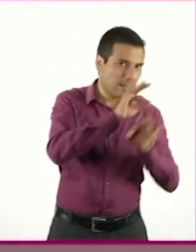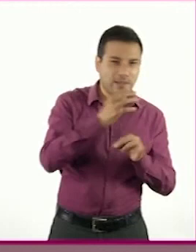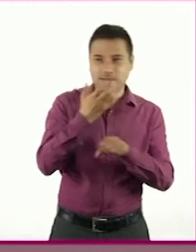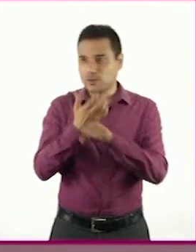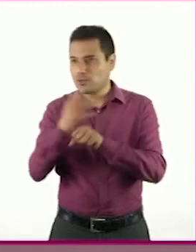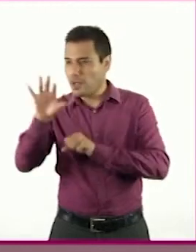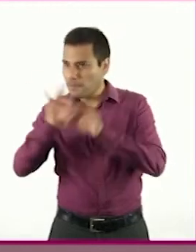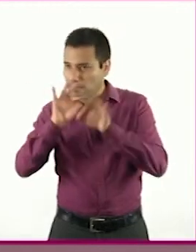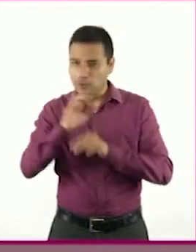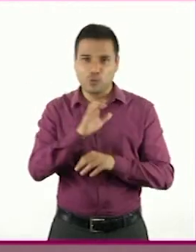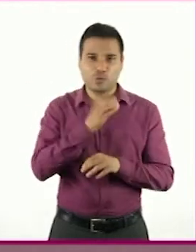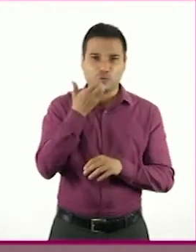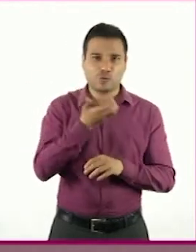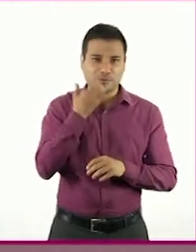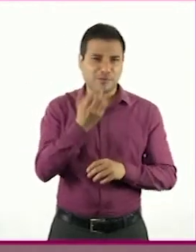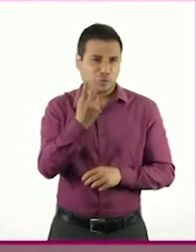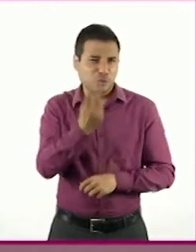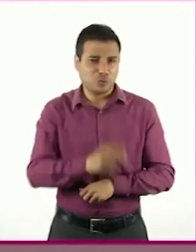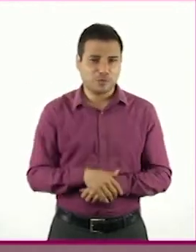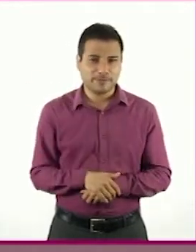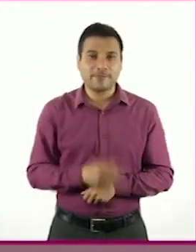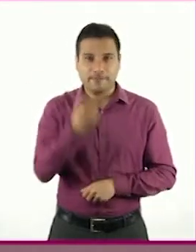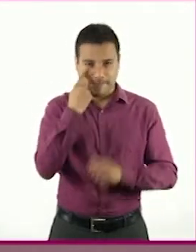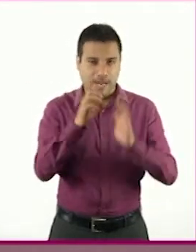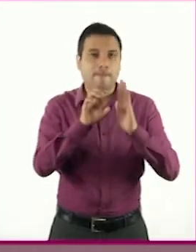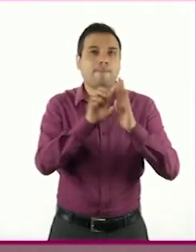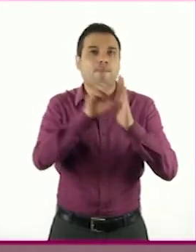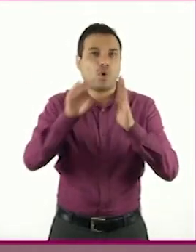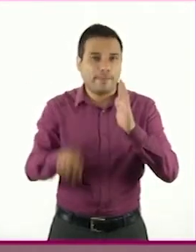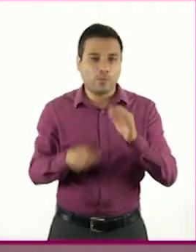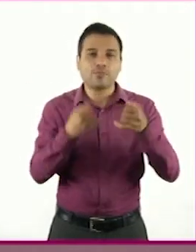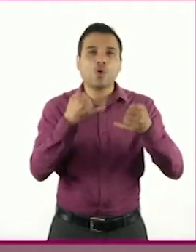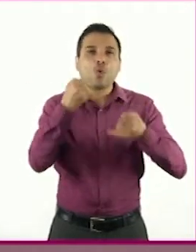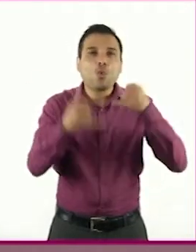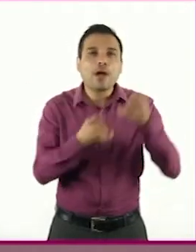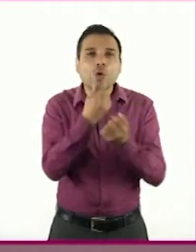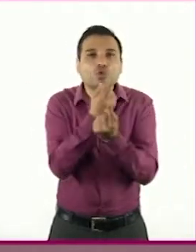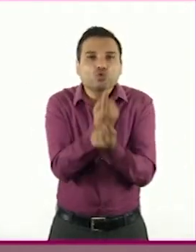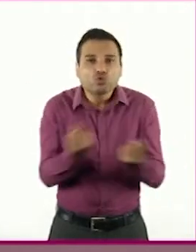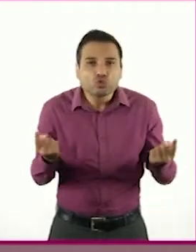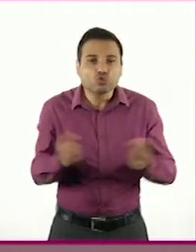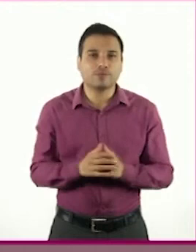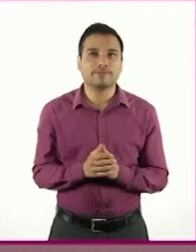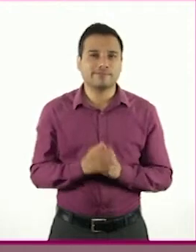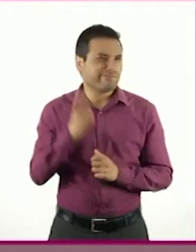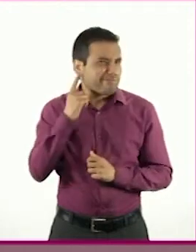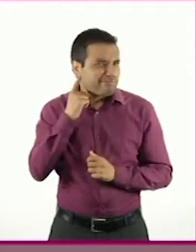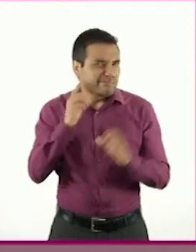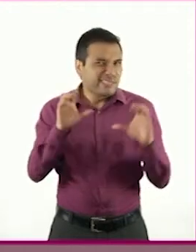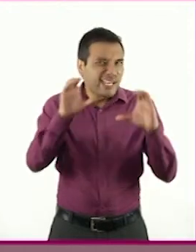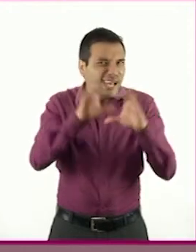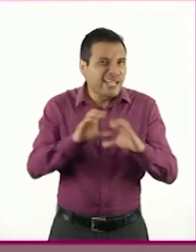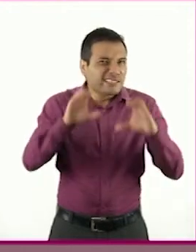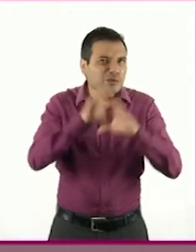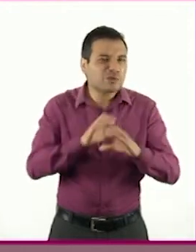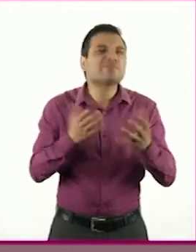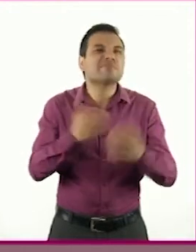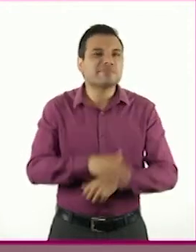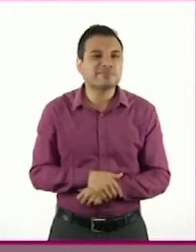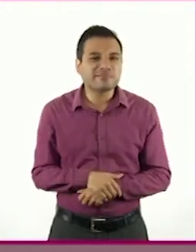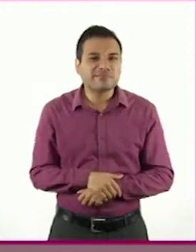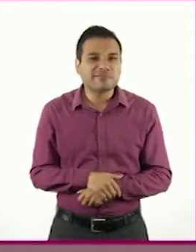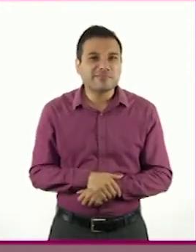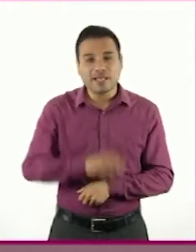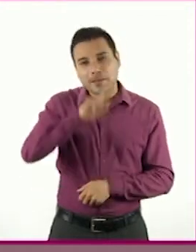los vivan de manera paralela. Por ejemplo, en los juegos infantiles es posible escuchar indistintamente a